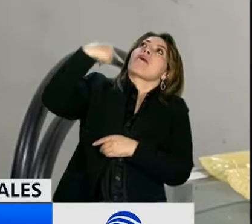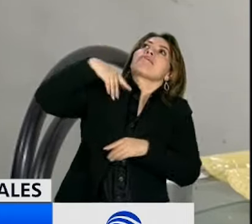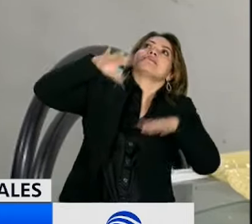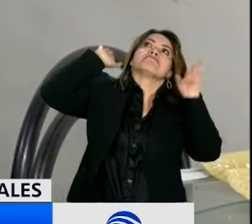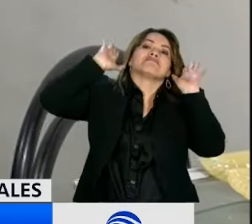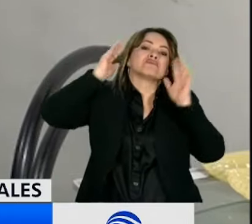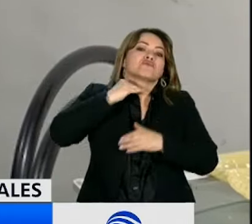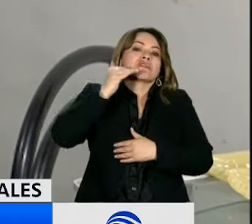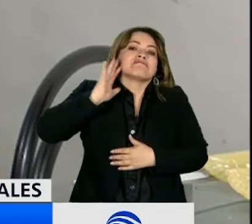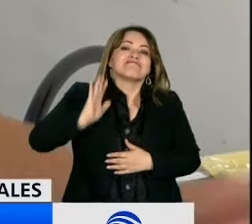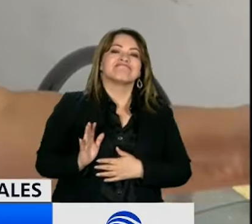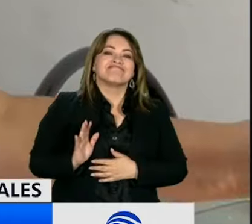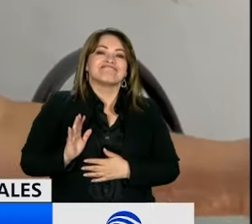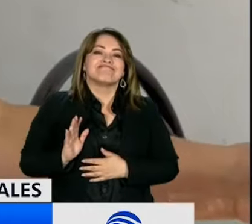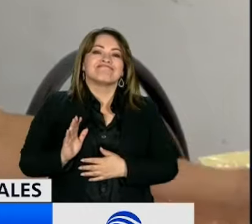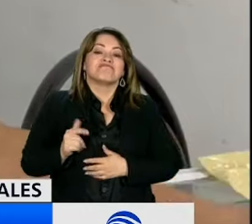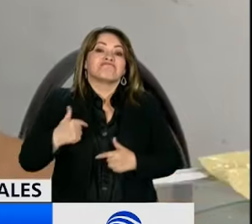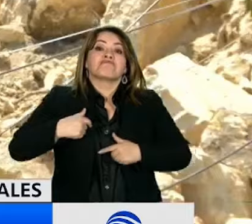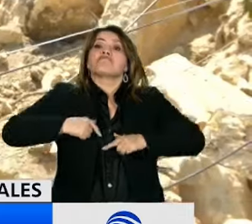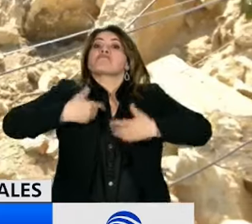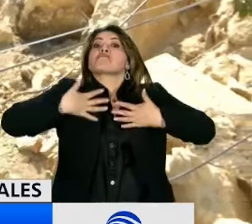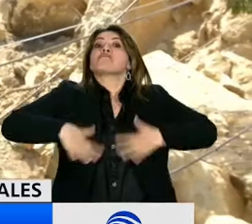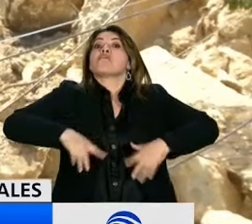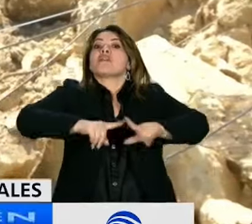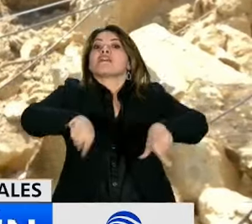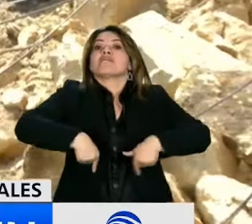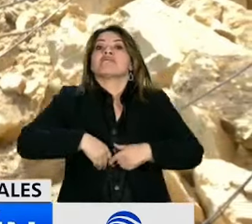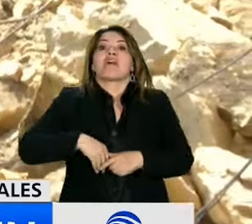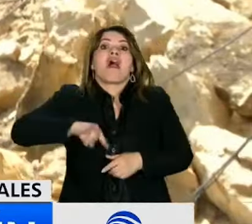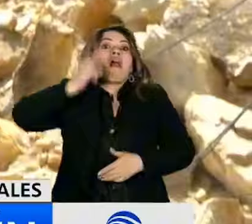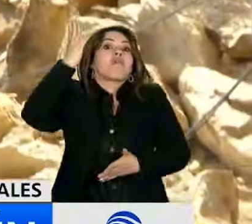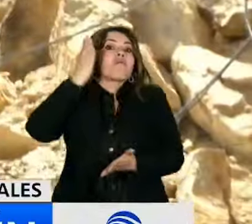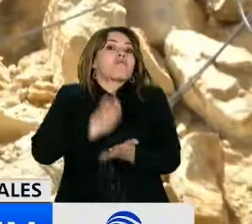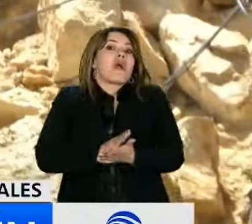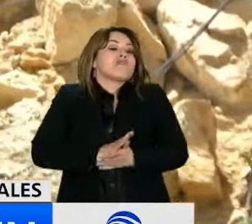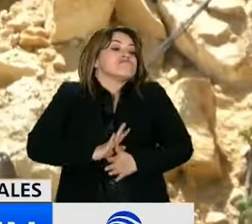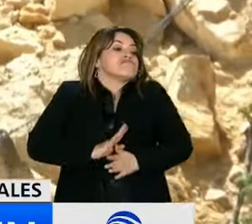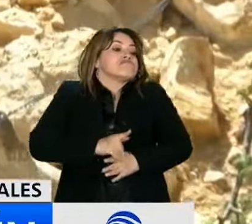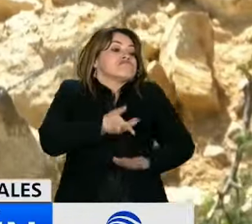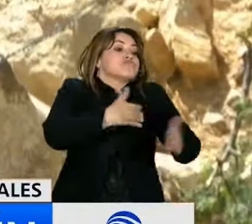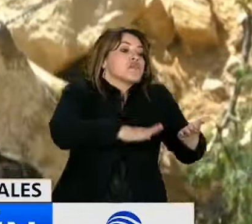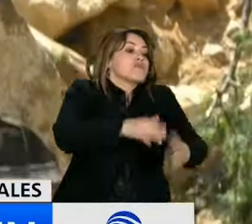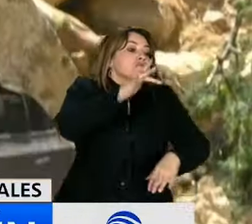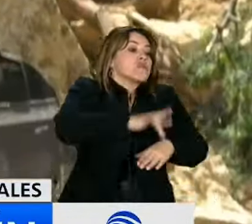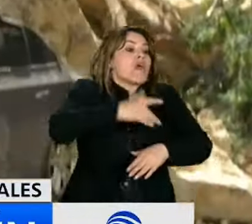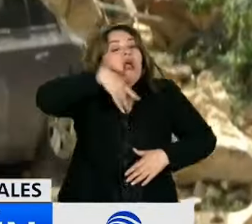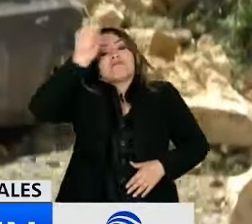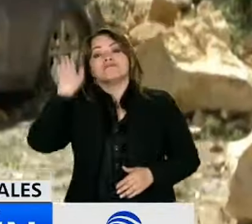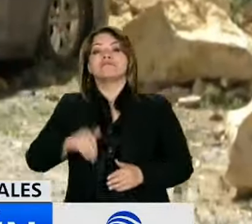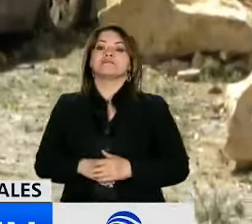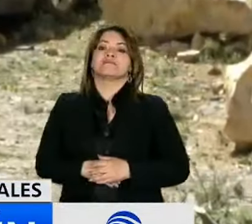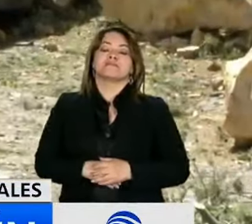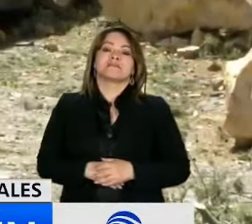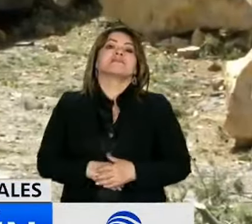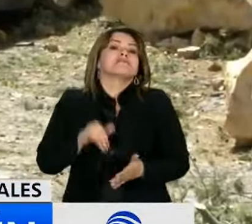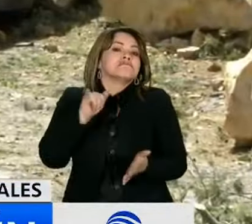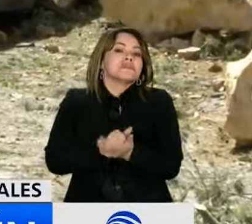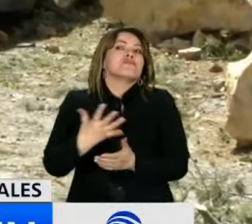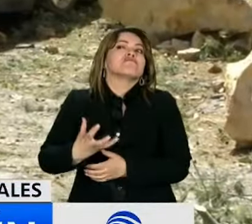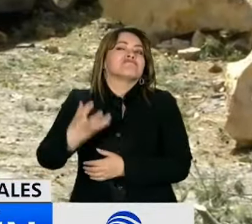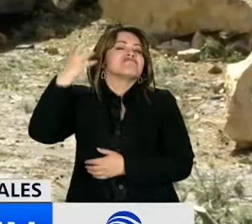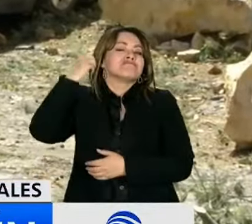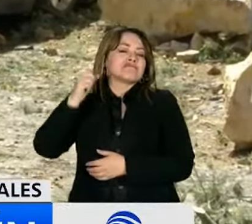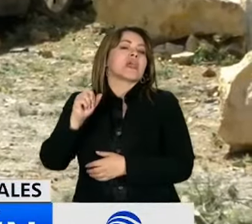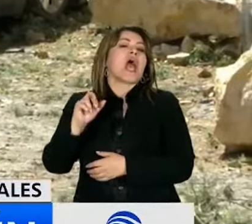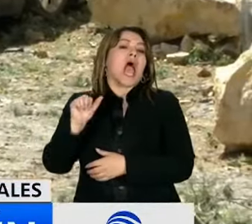toma. Usted puede estar en cualquier lado y cuando llega la hora, llega la hora. ¿Cómo pasó en lo de Armero? Por